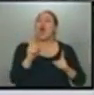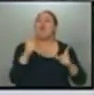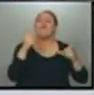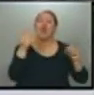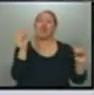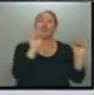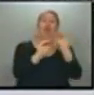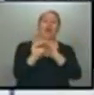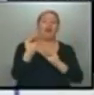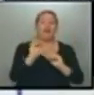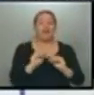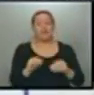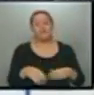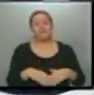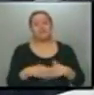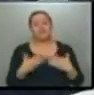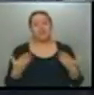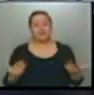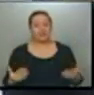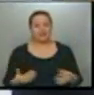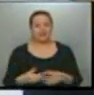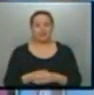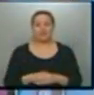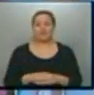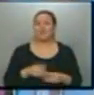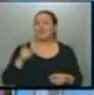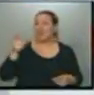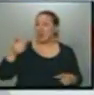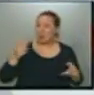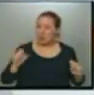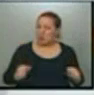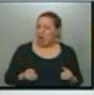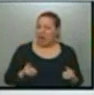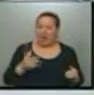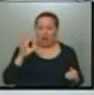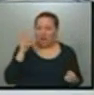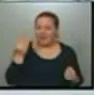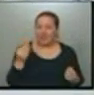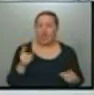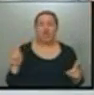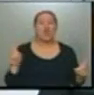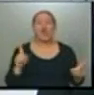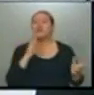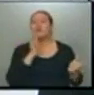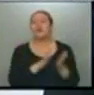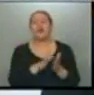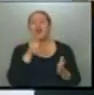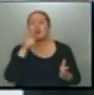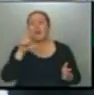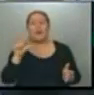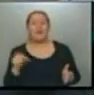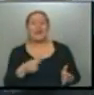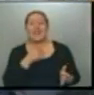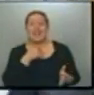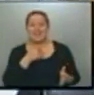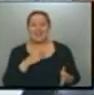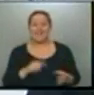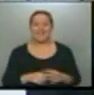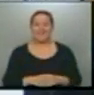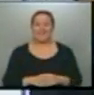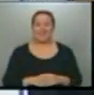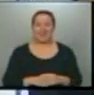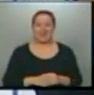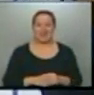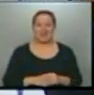Quiebra una lanza. Obviamente. ¿Qué pasa, Nico? ¿Nico está indignado o qué? No, todo lo que sea Copa América él quiere opinar. Quiero quiebre una lanza nomás.